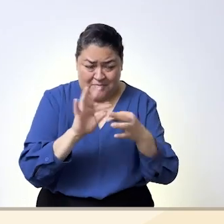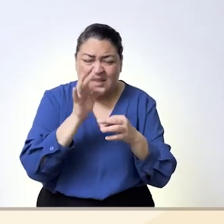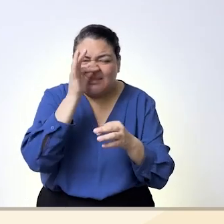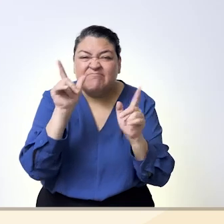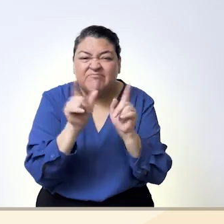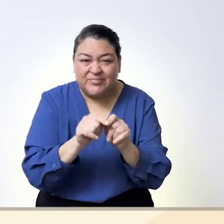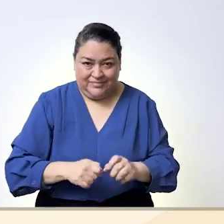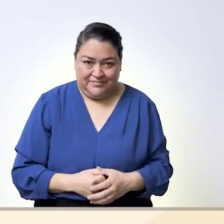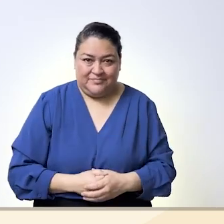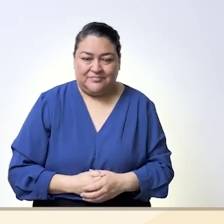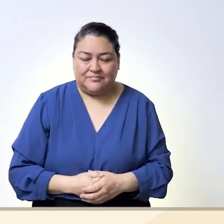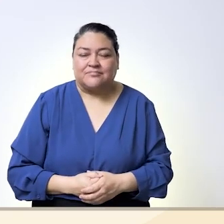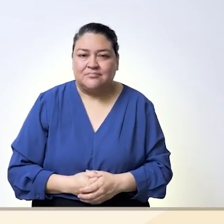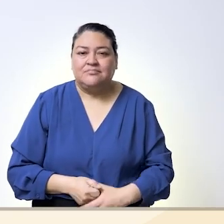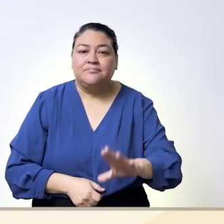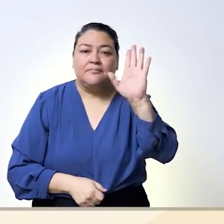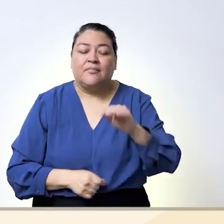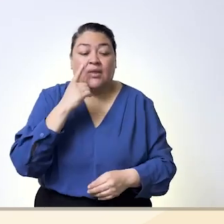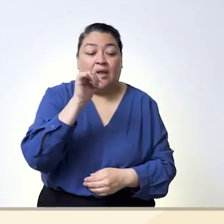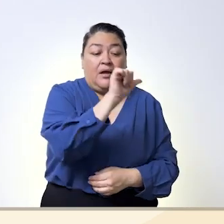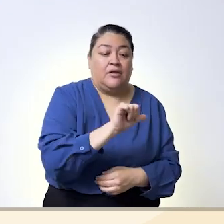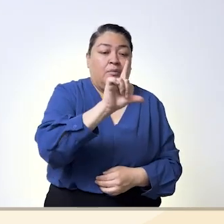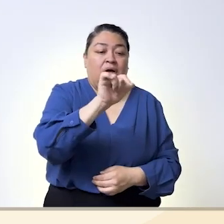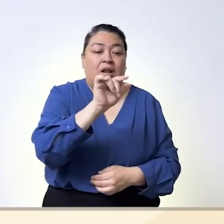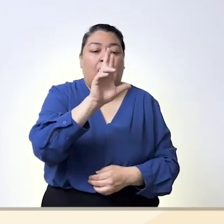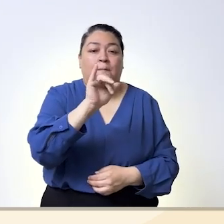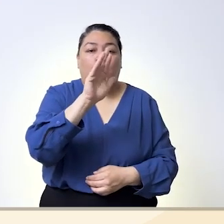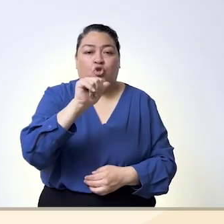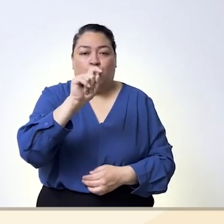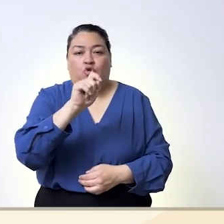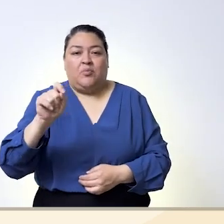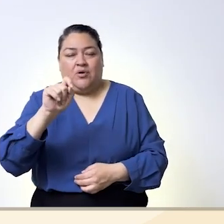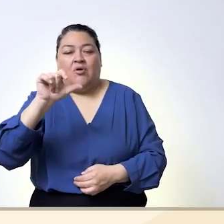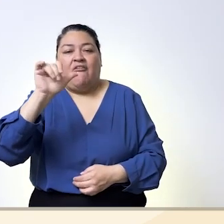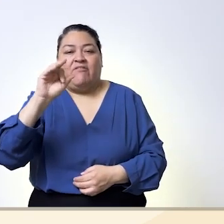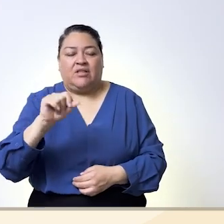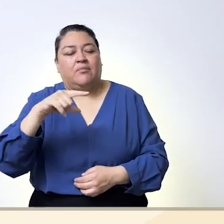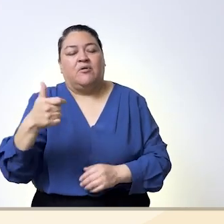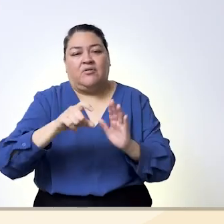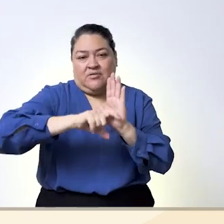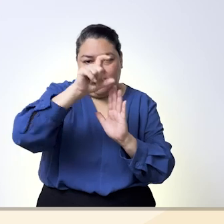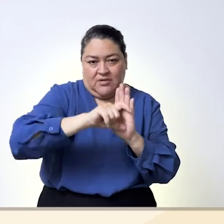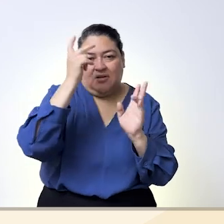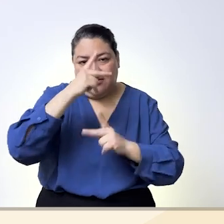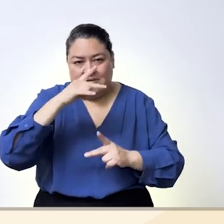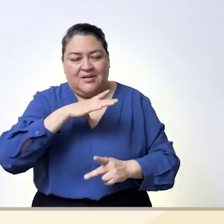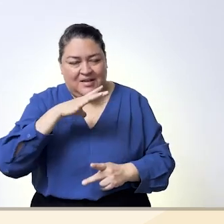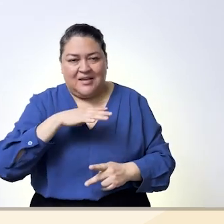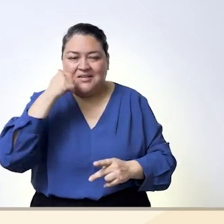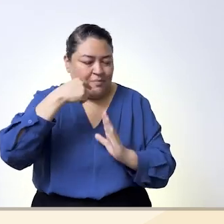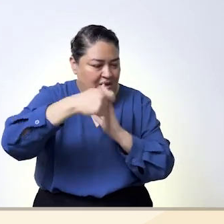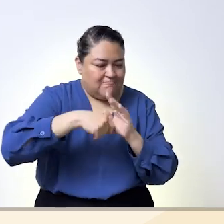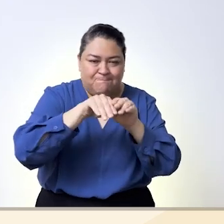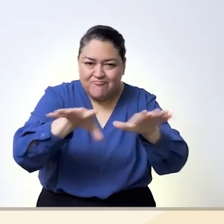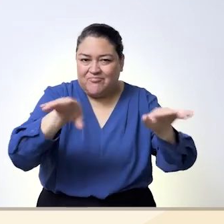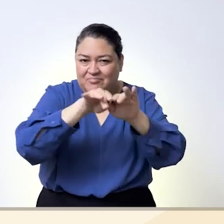En @laboratorio_afectivo en Instagram y en TikTok. Ahí nos vemos, compartimos cosas, compartimos contenido,